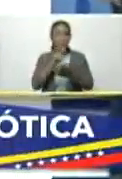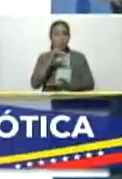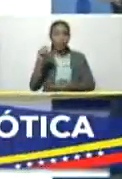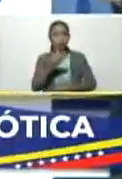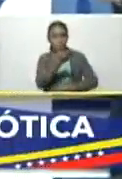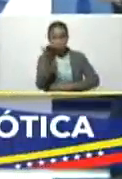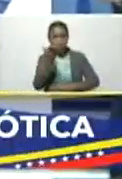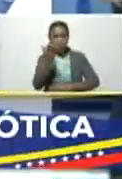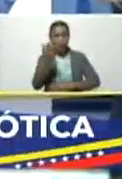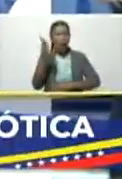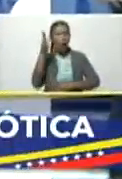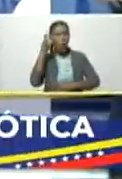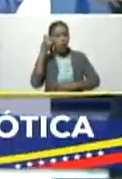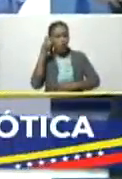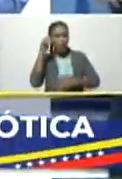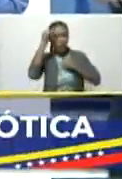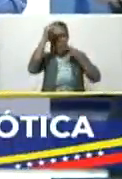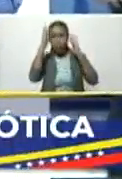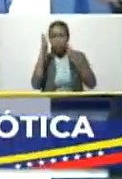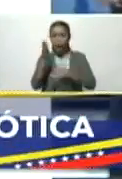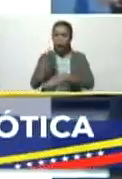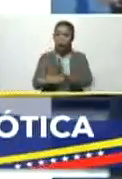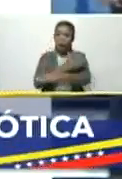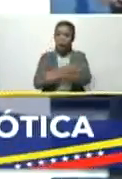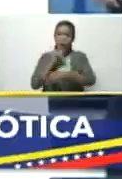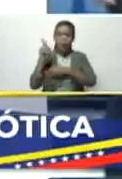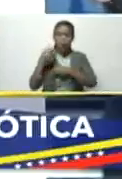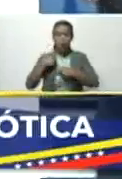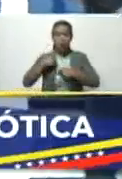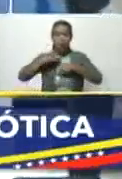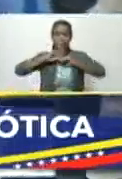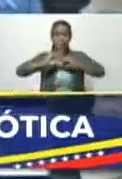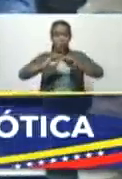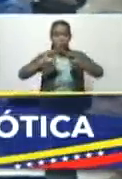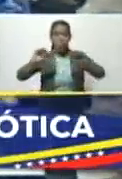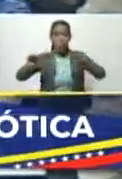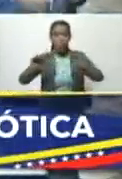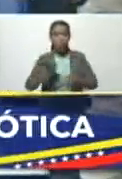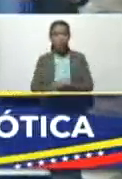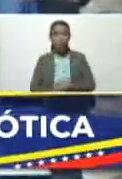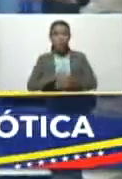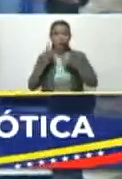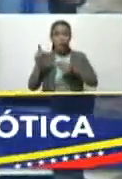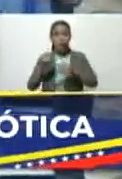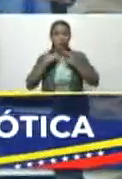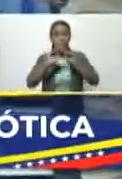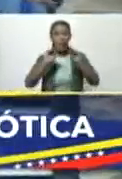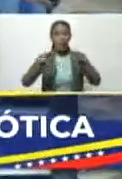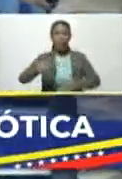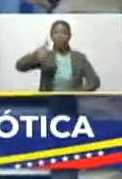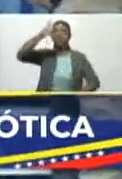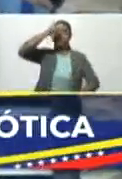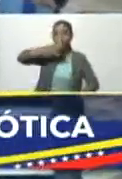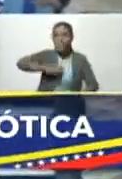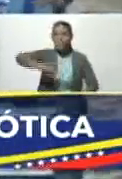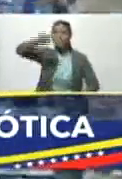Ustedes han escuchado ese llamado, el llamado a la resistencia